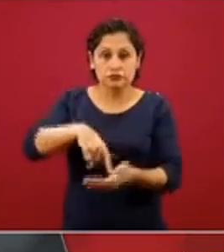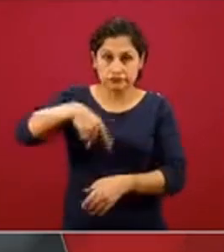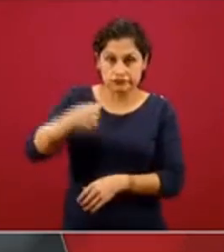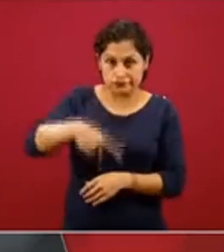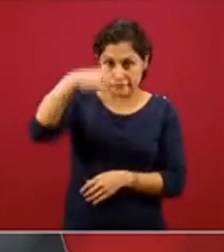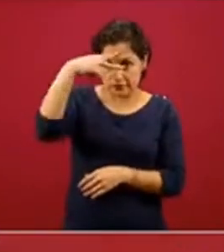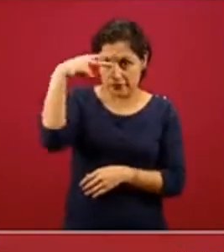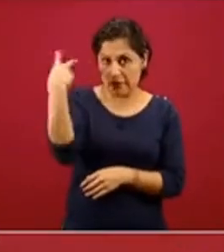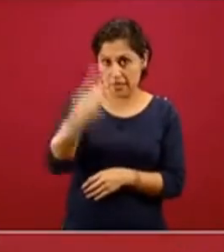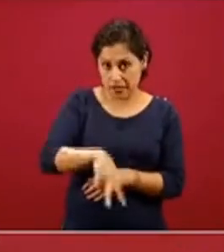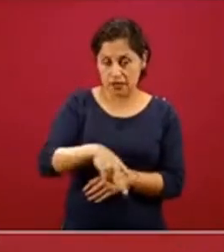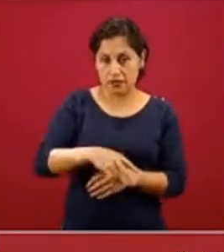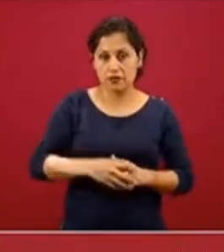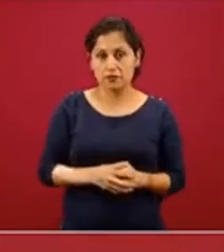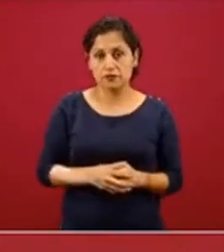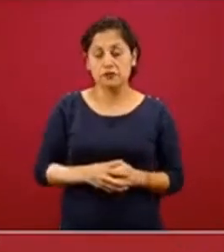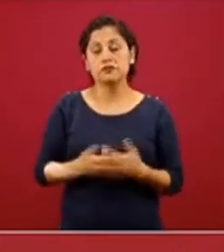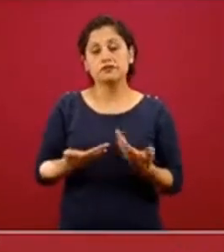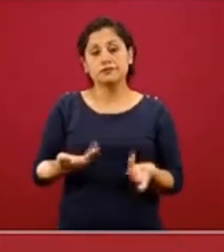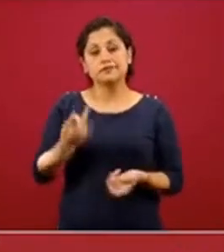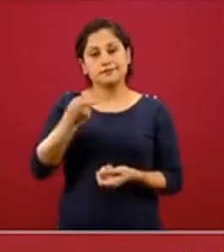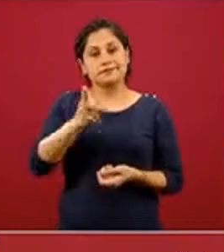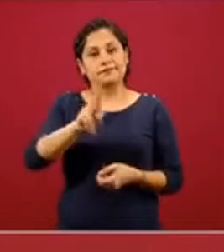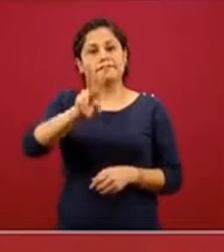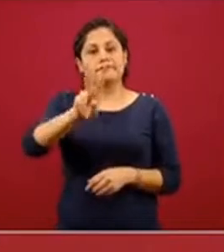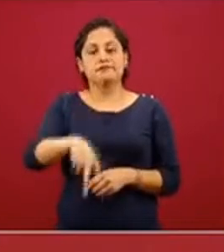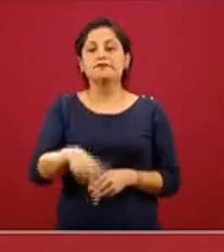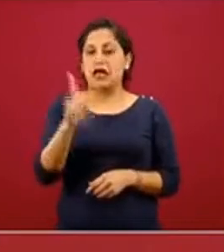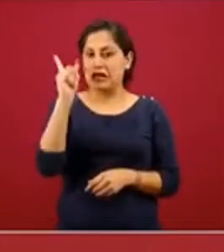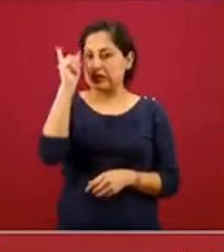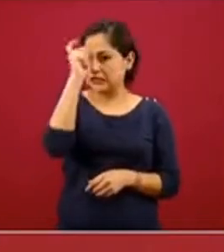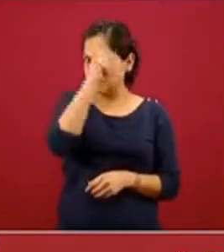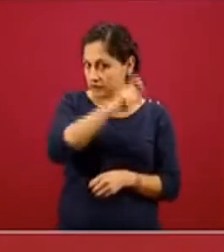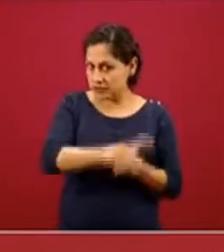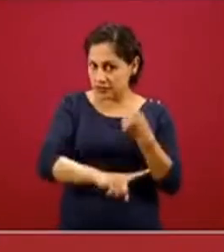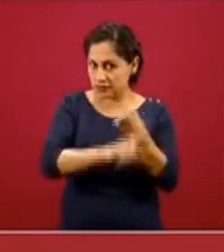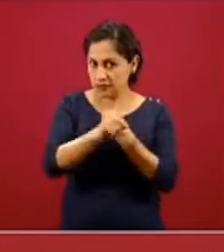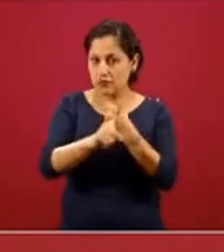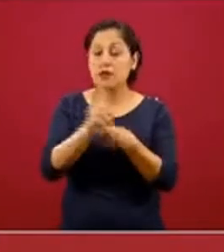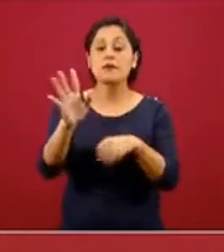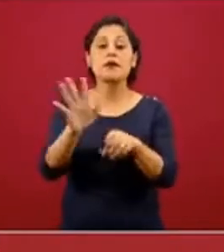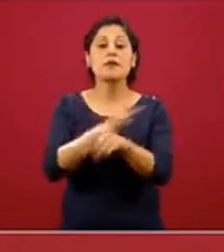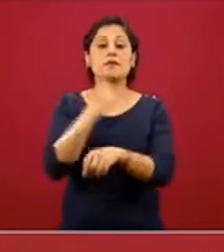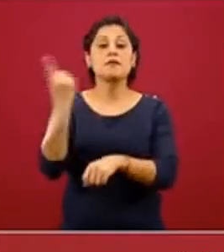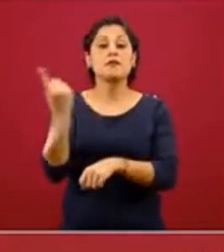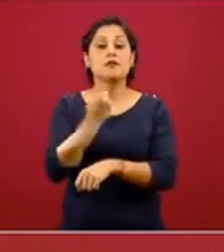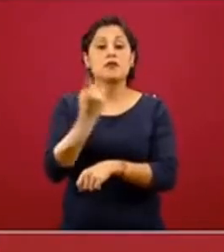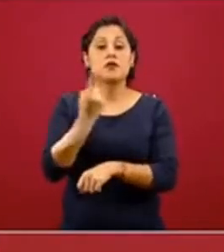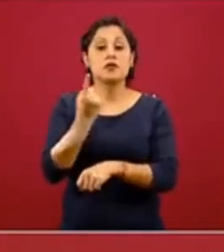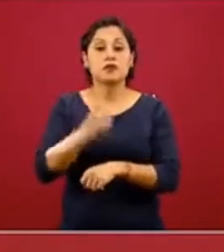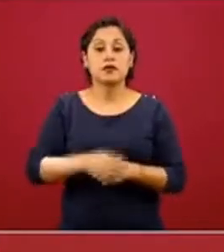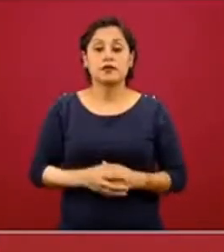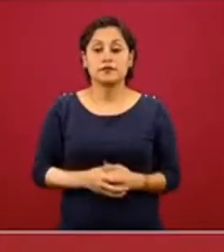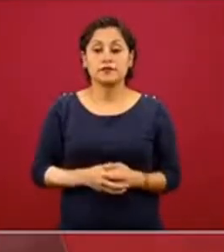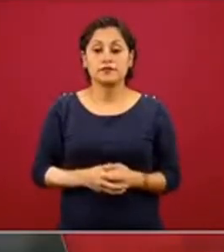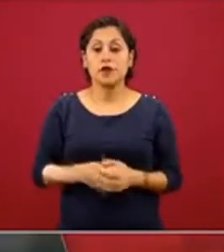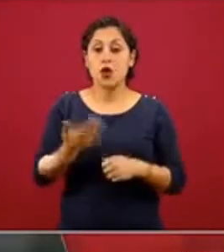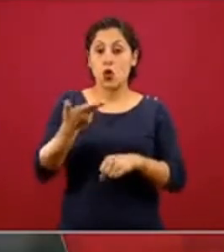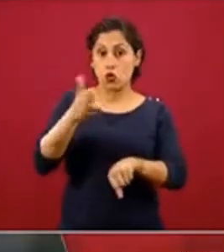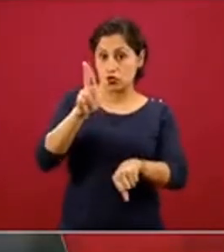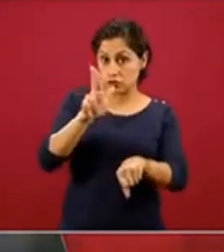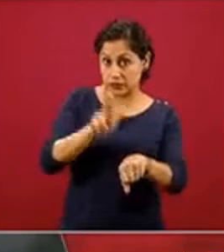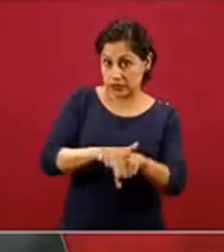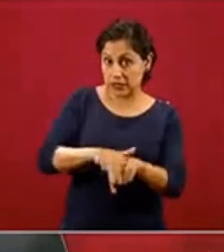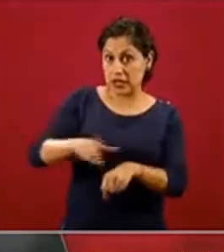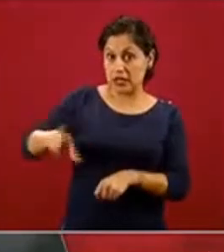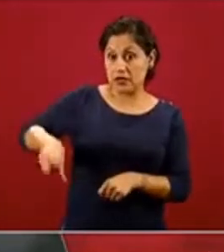México. Hay un problema también o un reto importante que es la capacidad de los hospitales